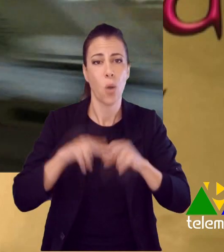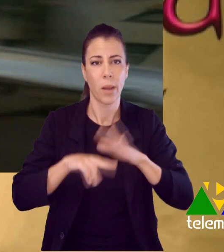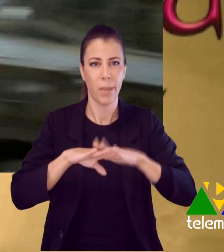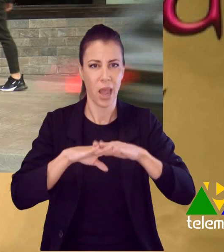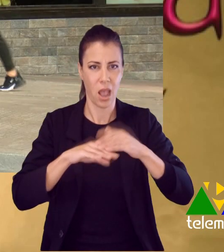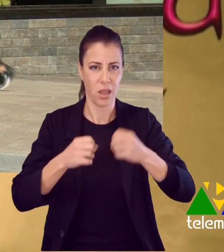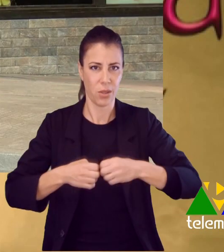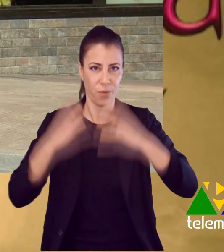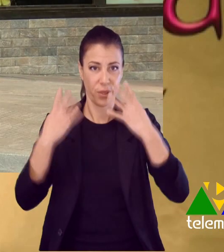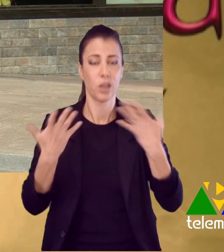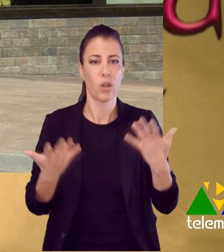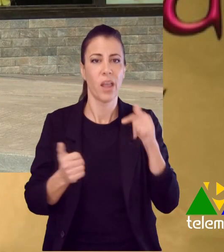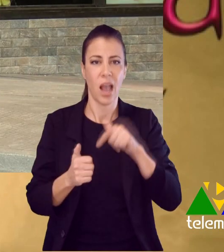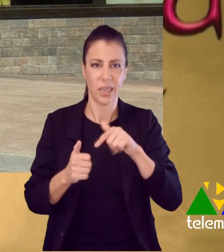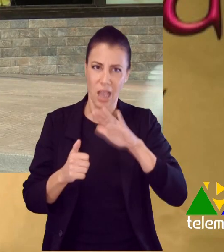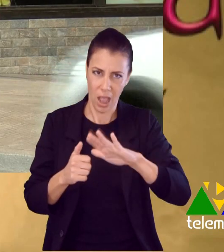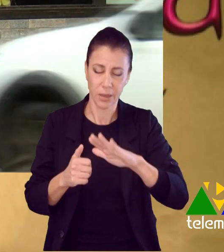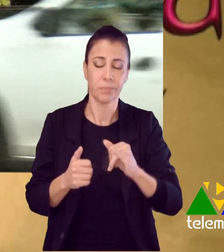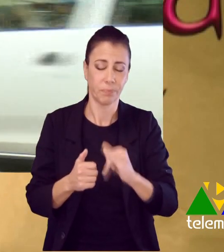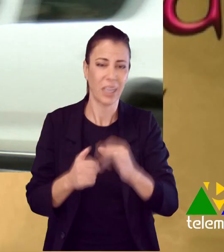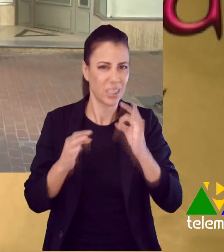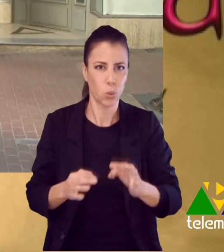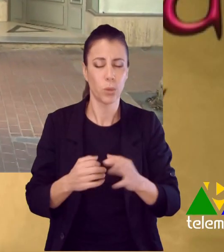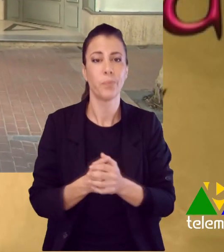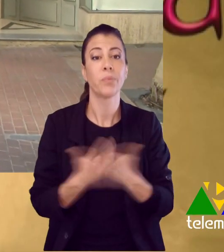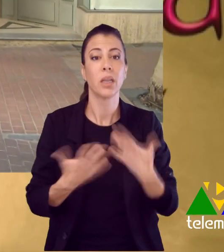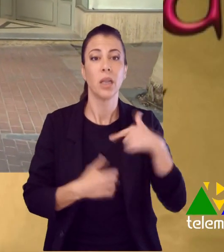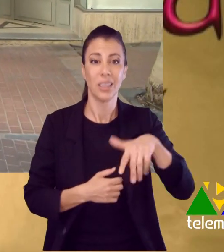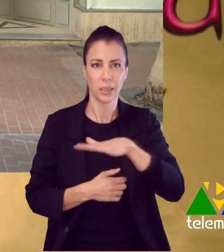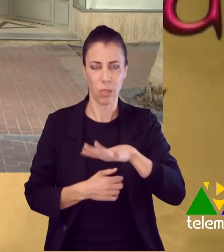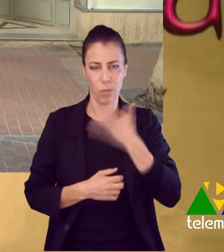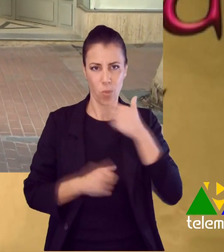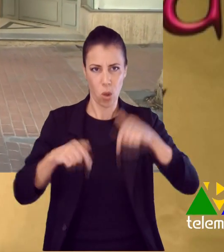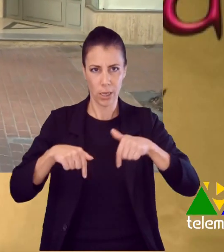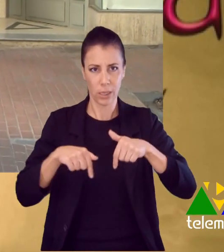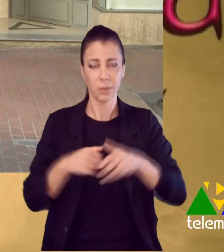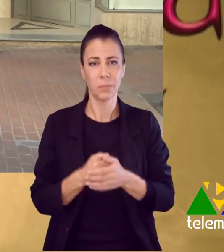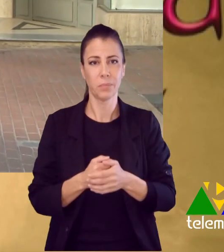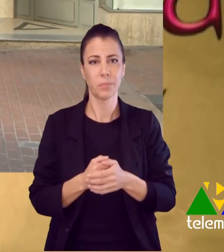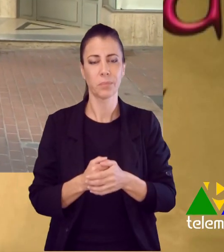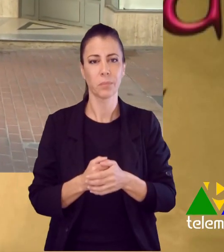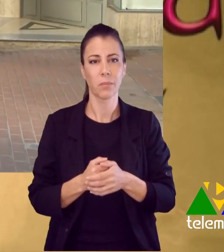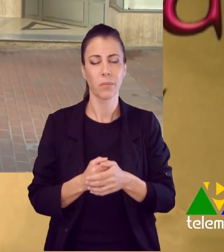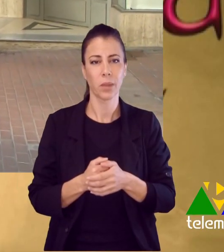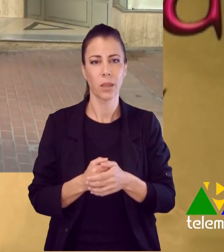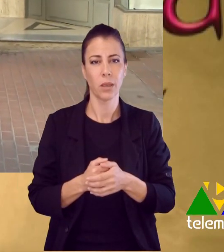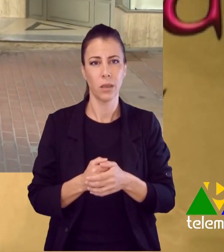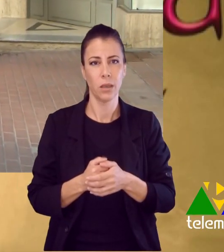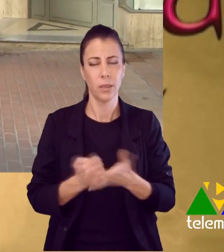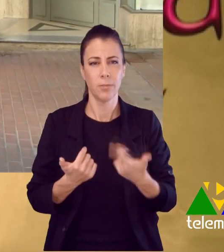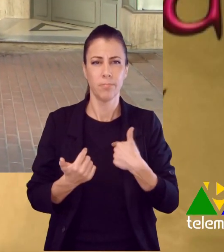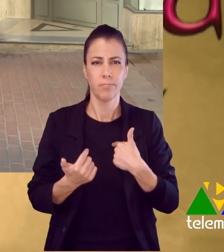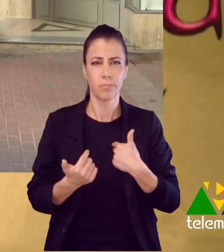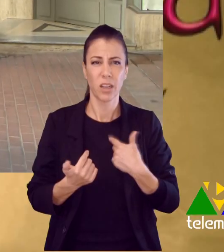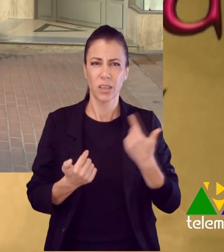estos edificios, ¿no? Ahí estaba la acequia embovedada. A mí esta zona, ya que estamos aquí, me evoca, sobre todo